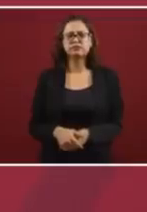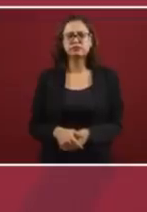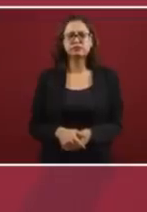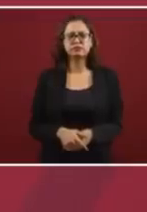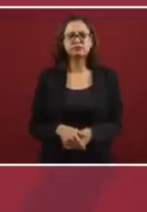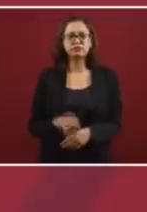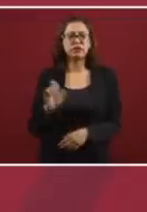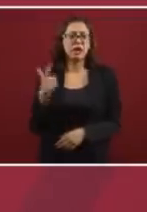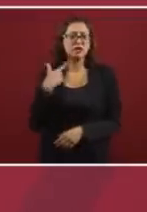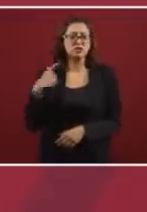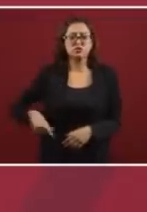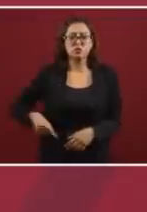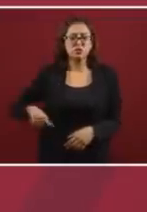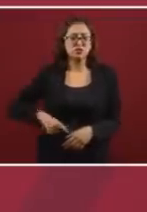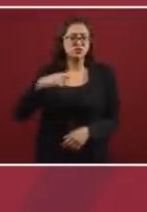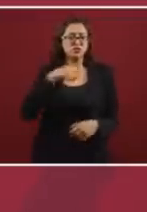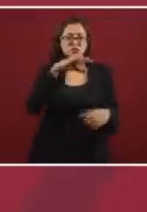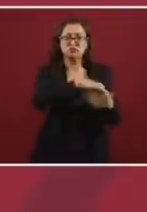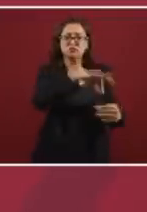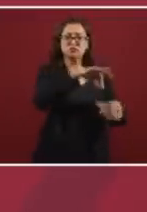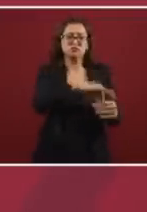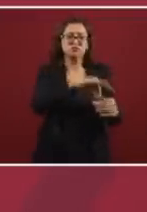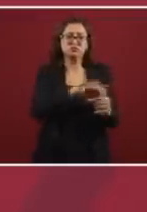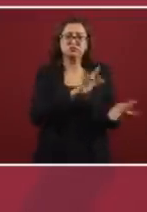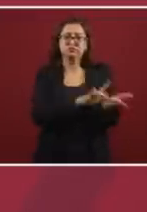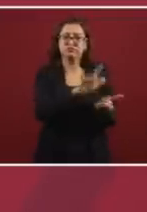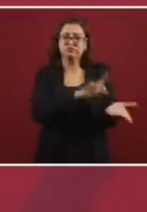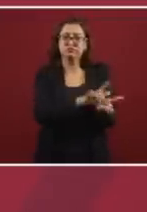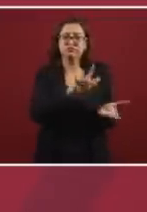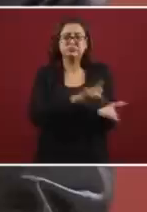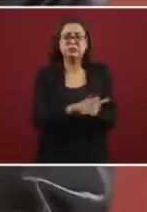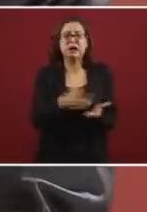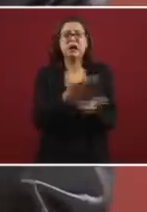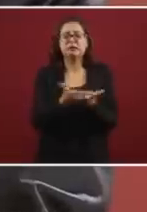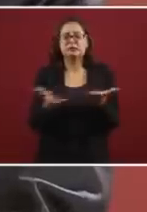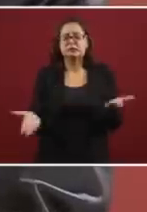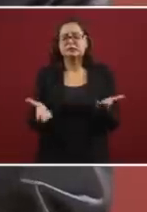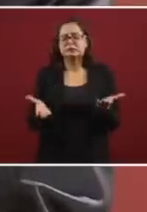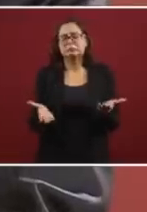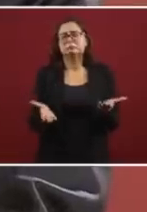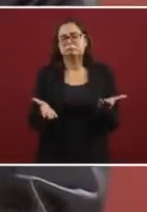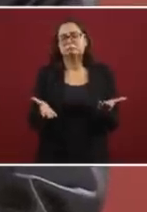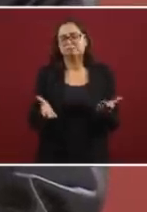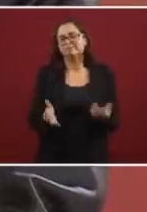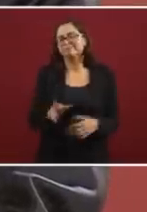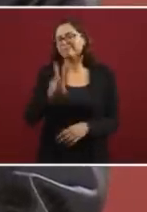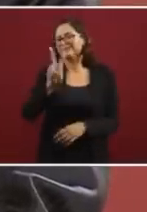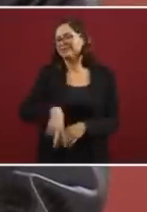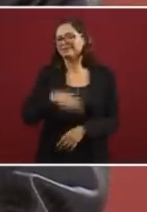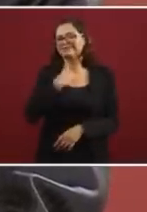los anteriores gobiernos y reconozco que me equivoqué